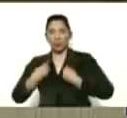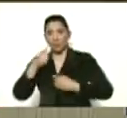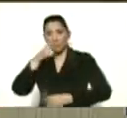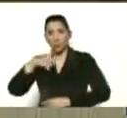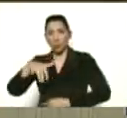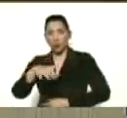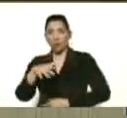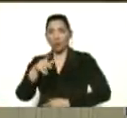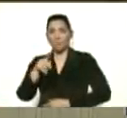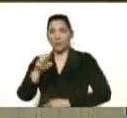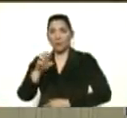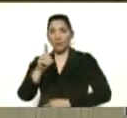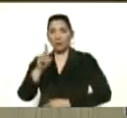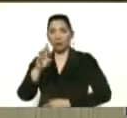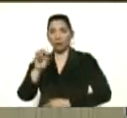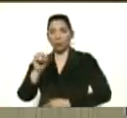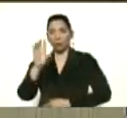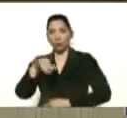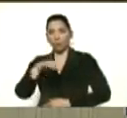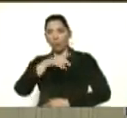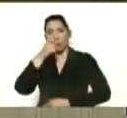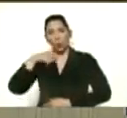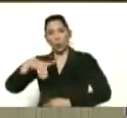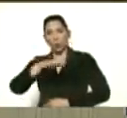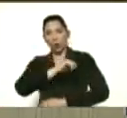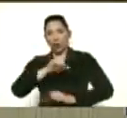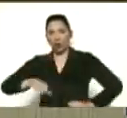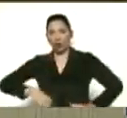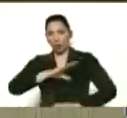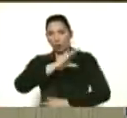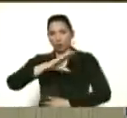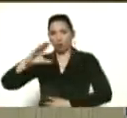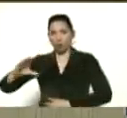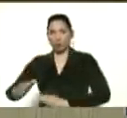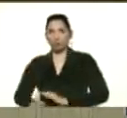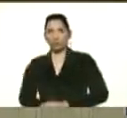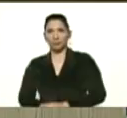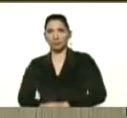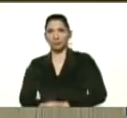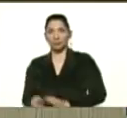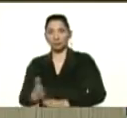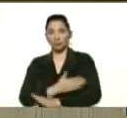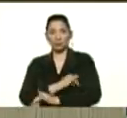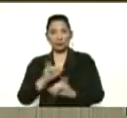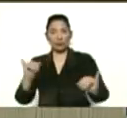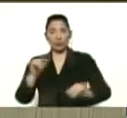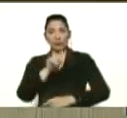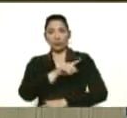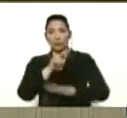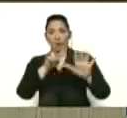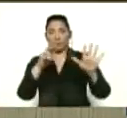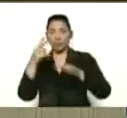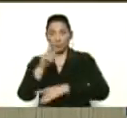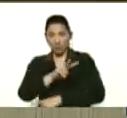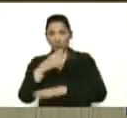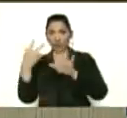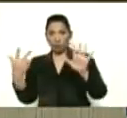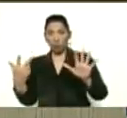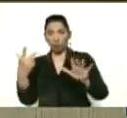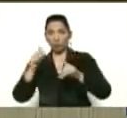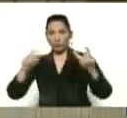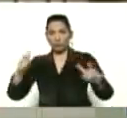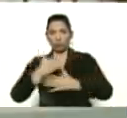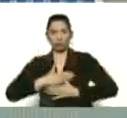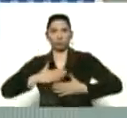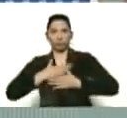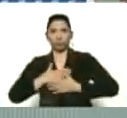González y de la Guardia Costera. Les decía antes que ya contamos con 128 personas recuperadas,